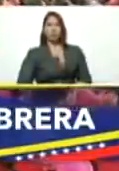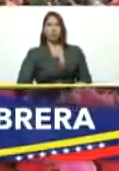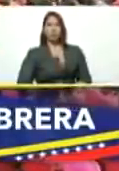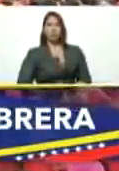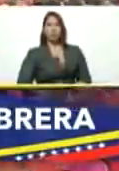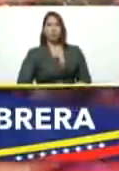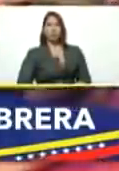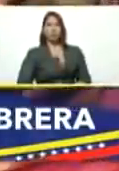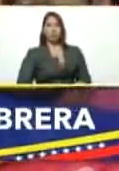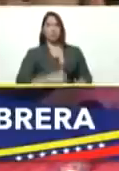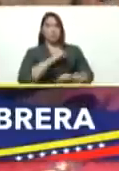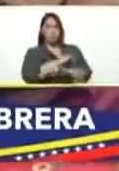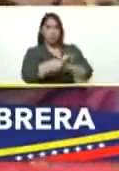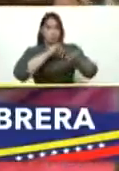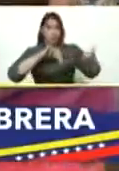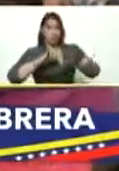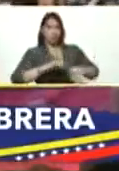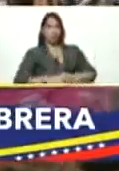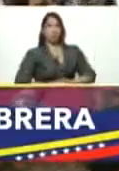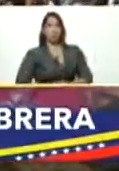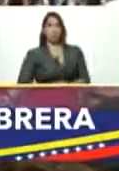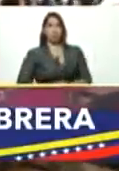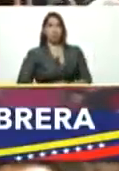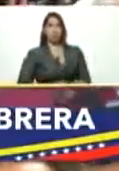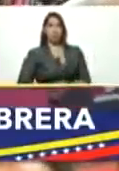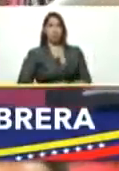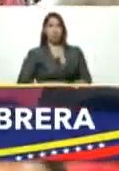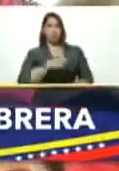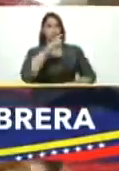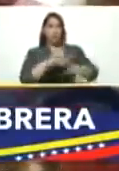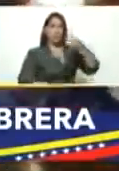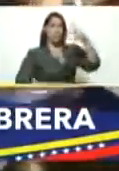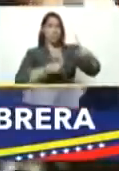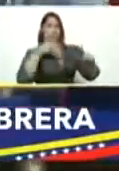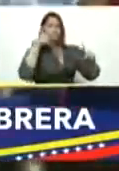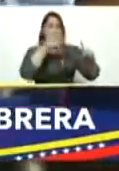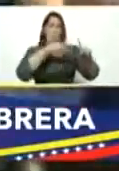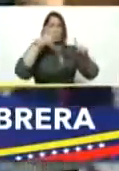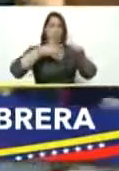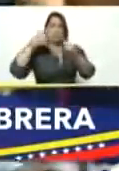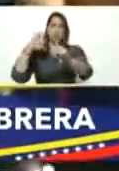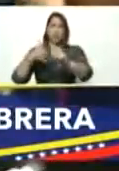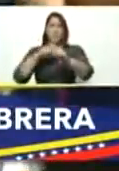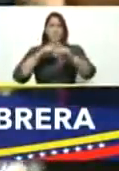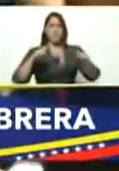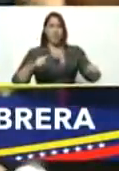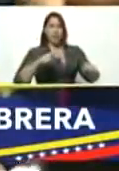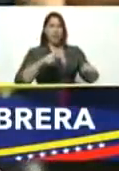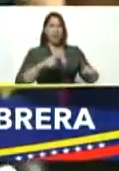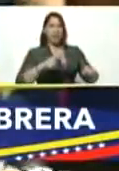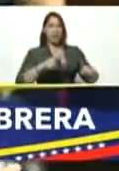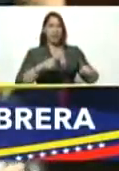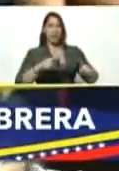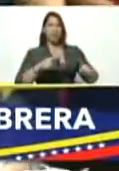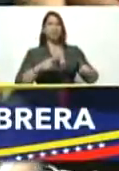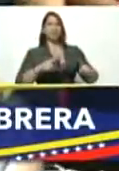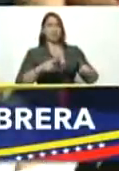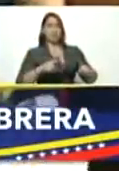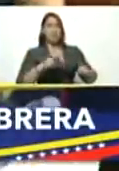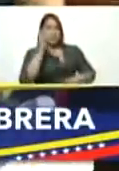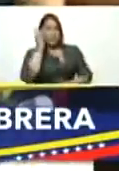por último un plan de formación para montar el sistema que usted no ha indicado